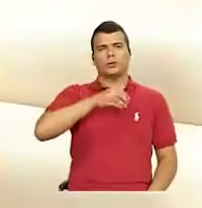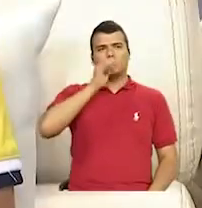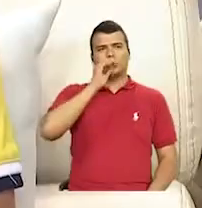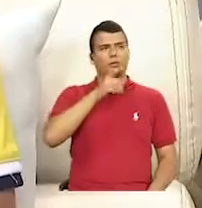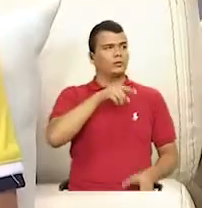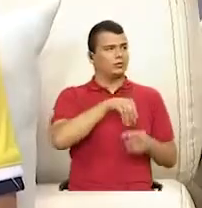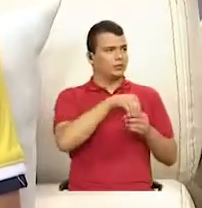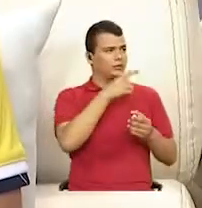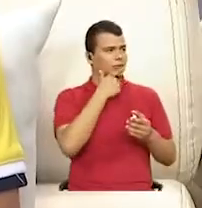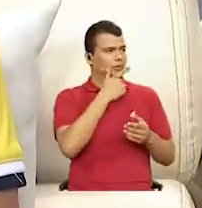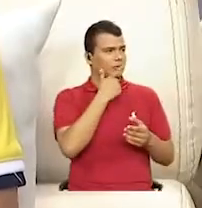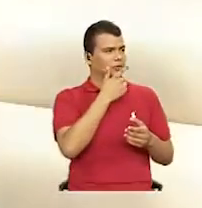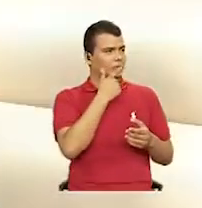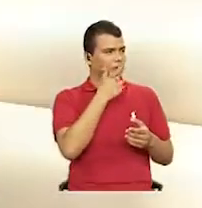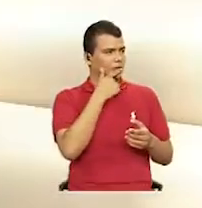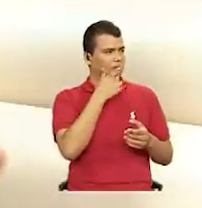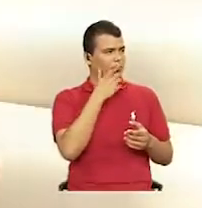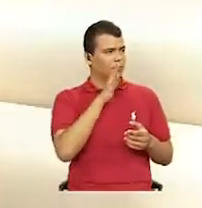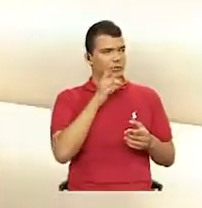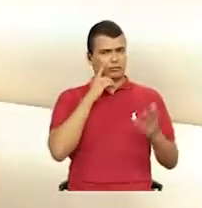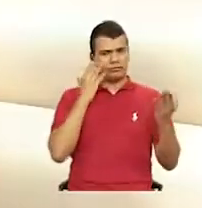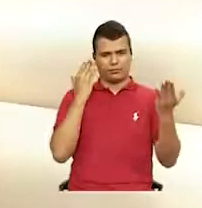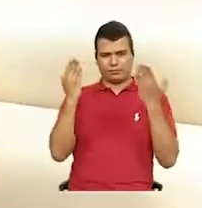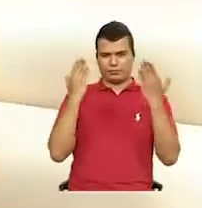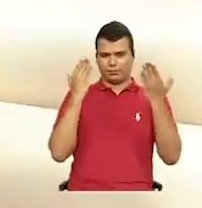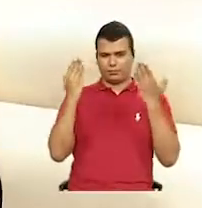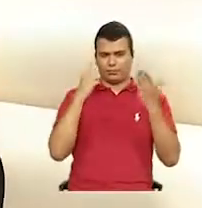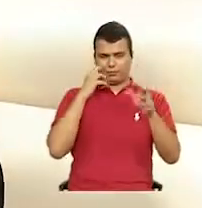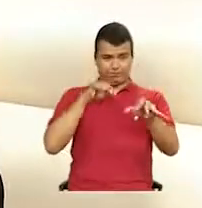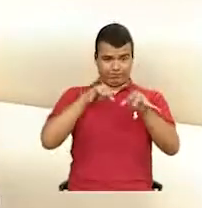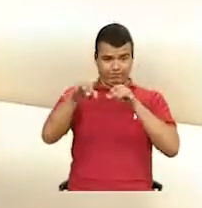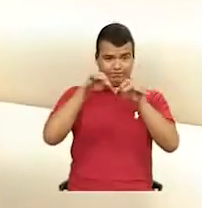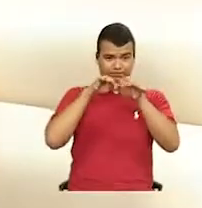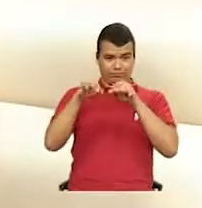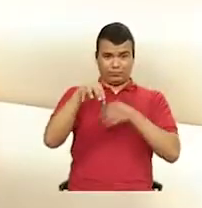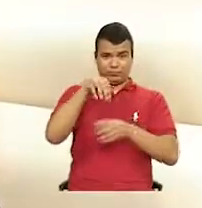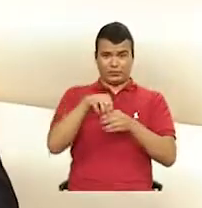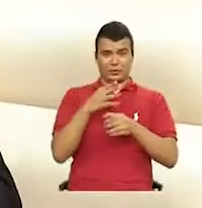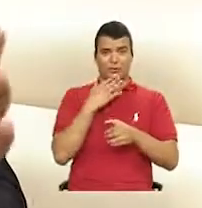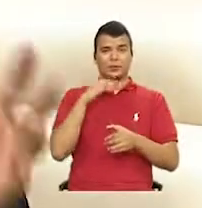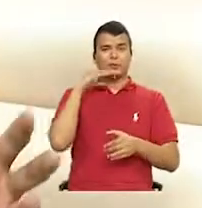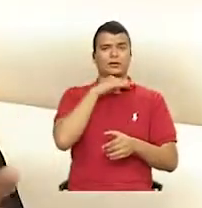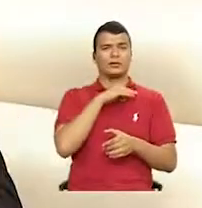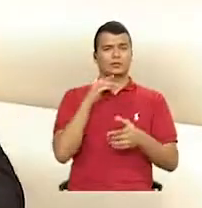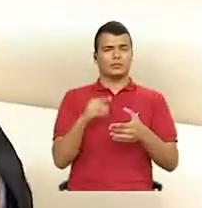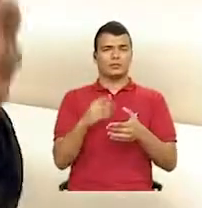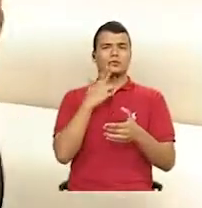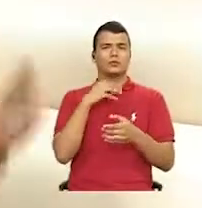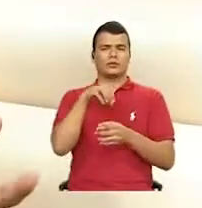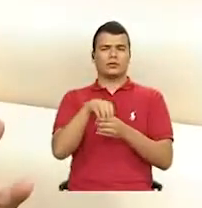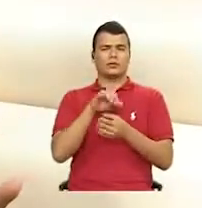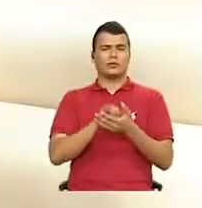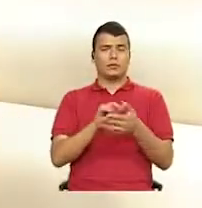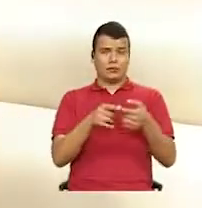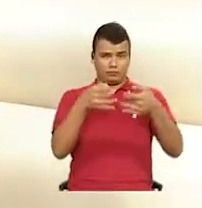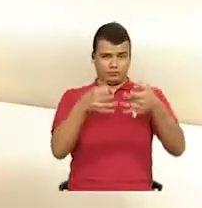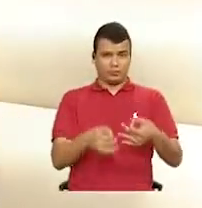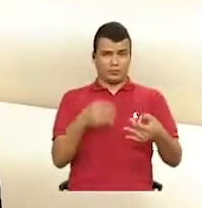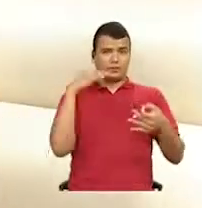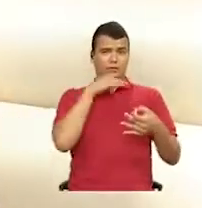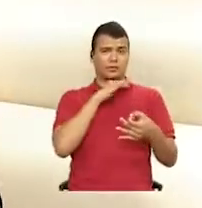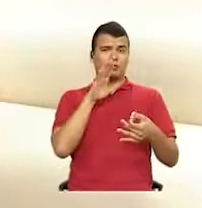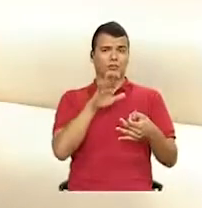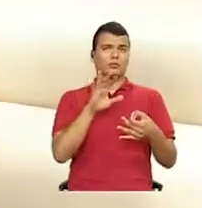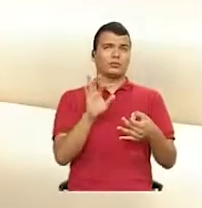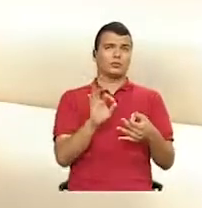Agua saborizada. Muy bien, entonces hagamos aquí un paralelo interesante sobre el tema. Edulcorantes artificiales existen dos tipos, los que son realmente artificiales